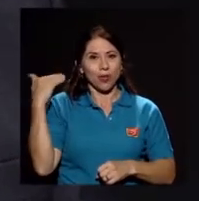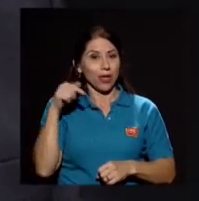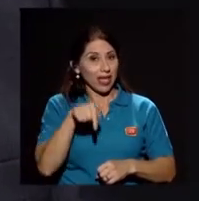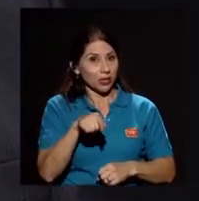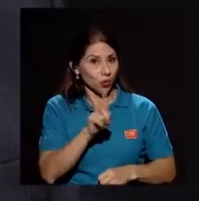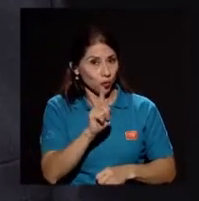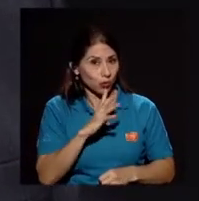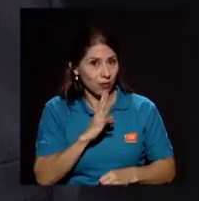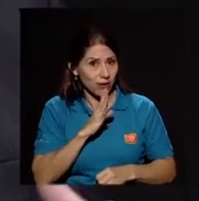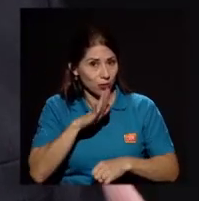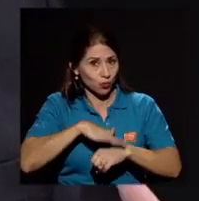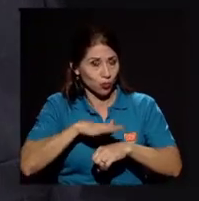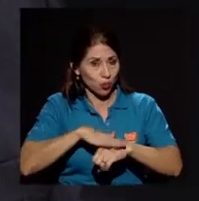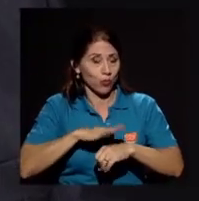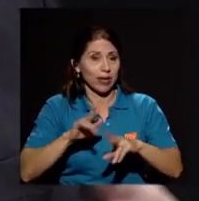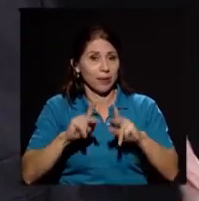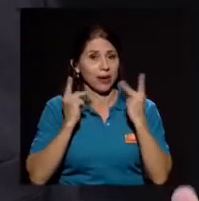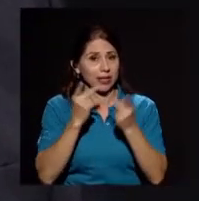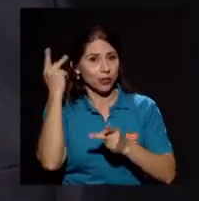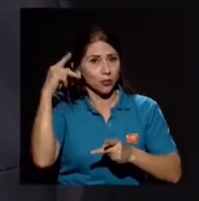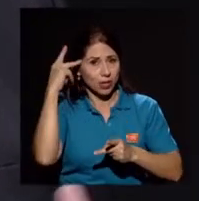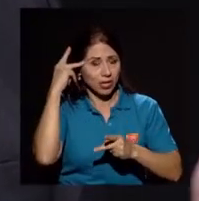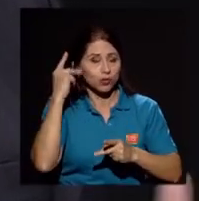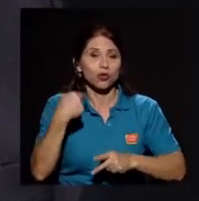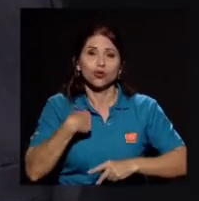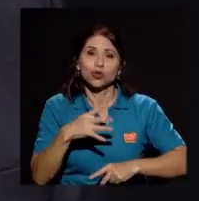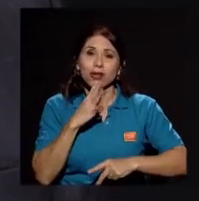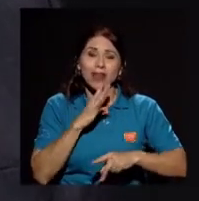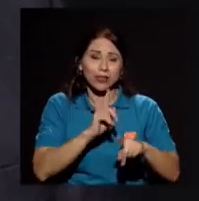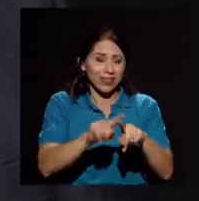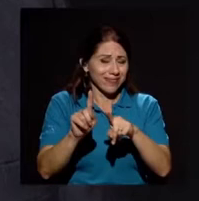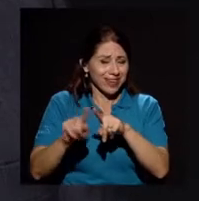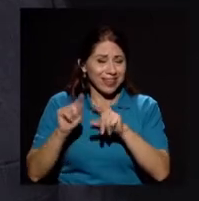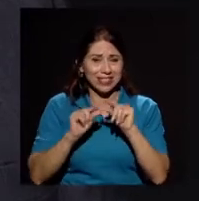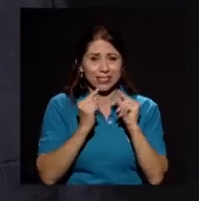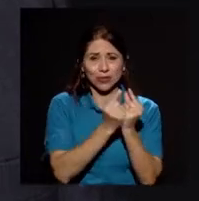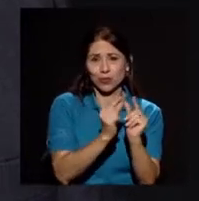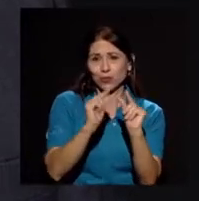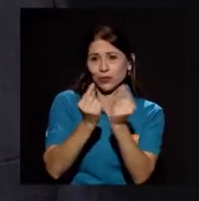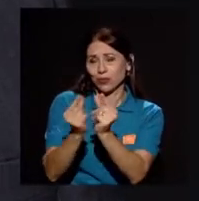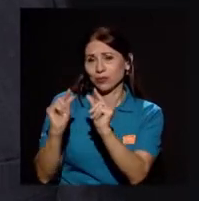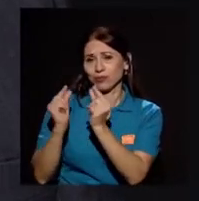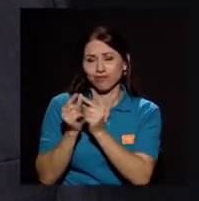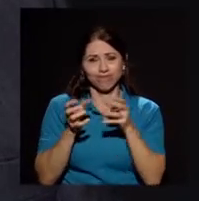vista de partidos políticos lo digo desde el punto de vista de colectivos de grupos de hunán